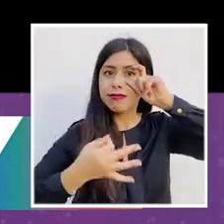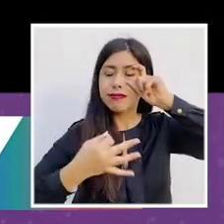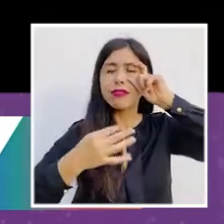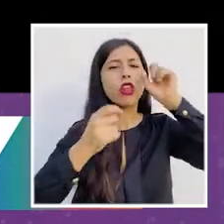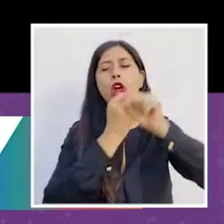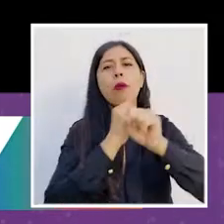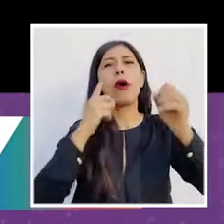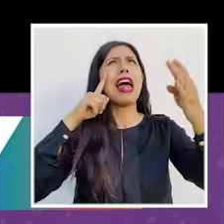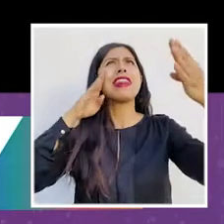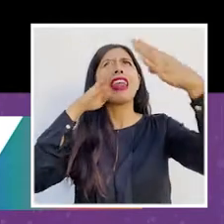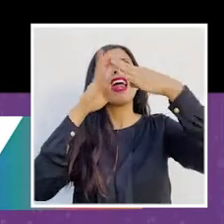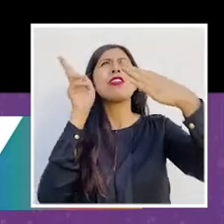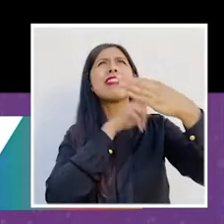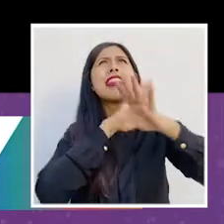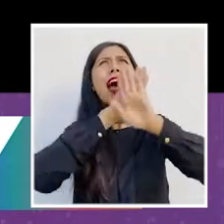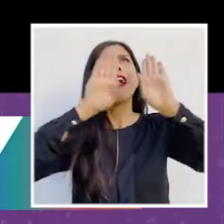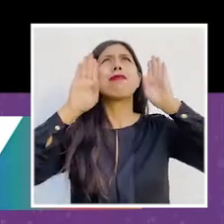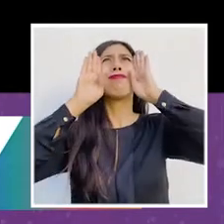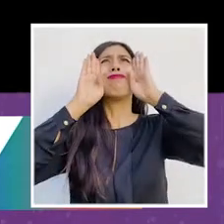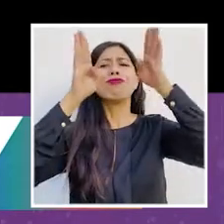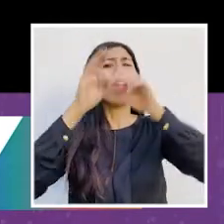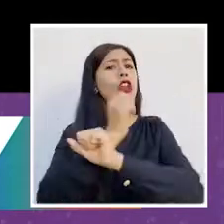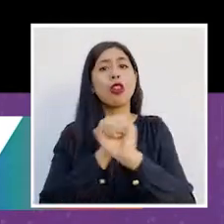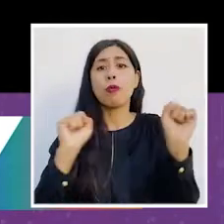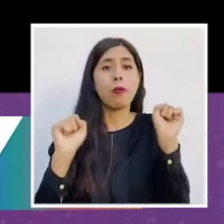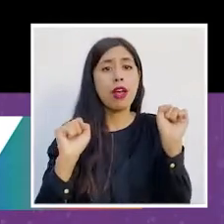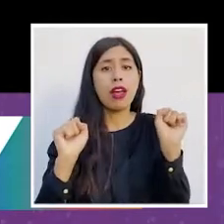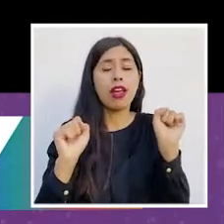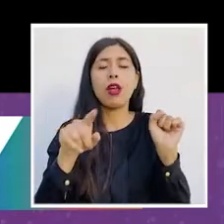que son estos, no pueden mirar directamente al Sol.